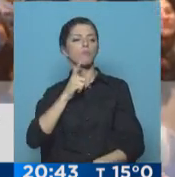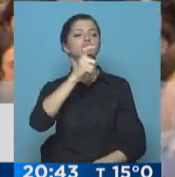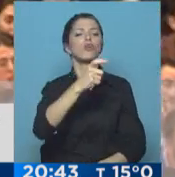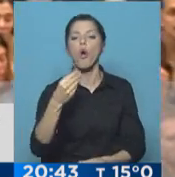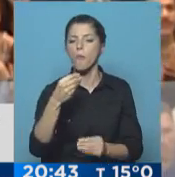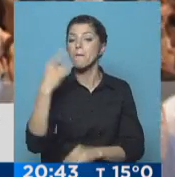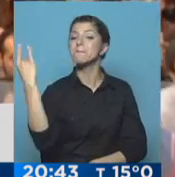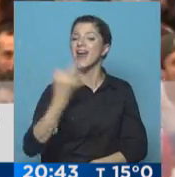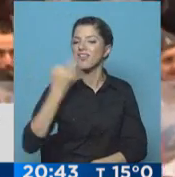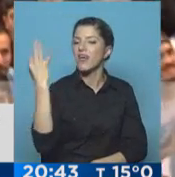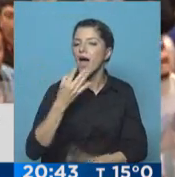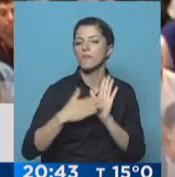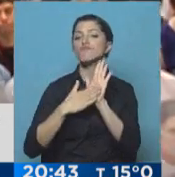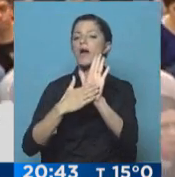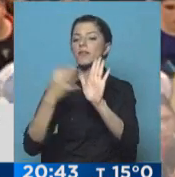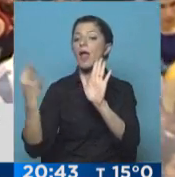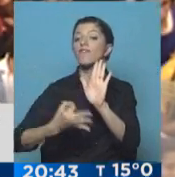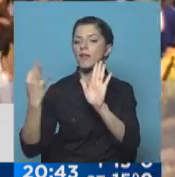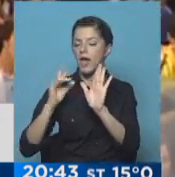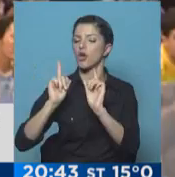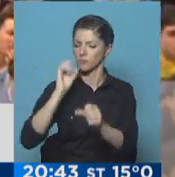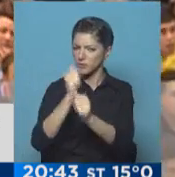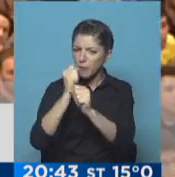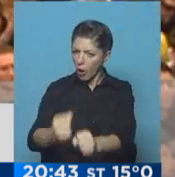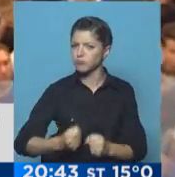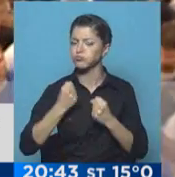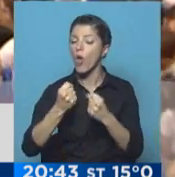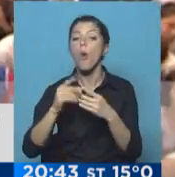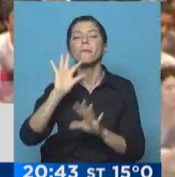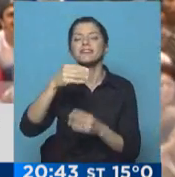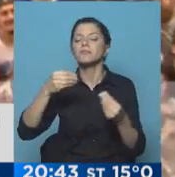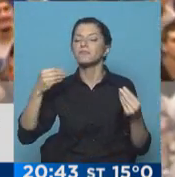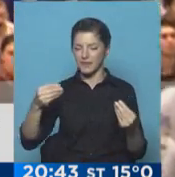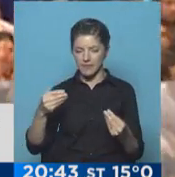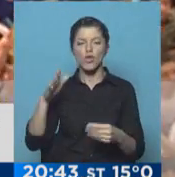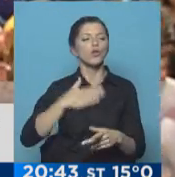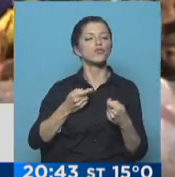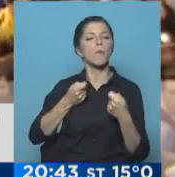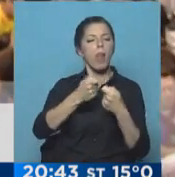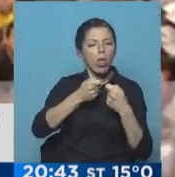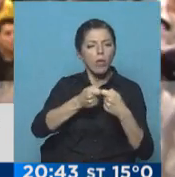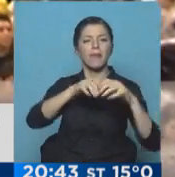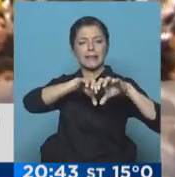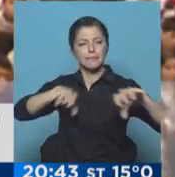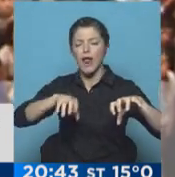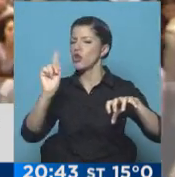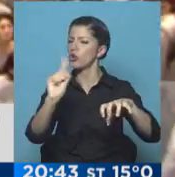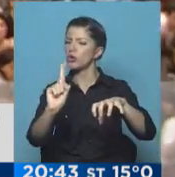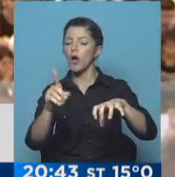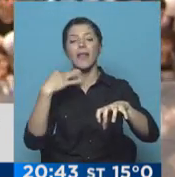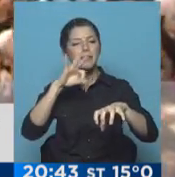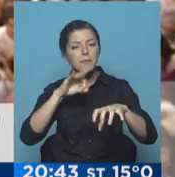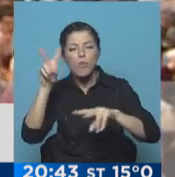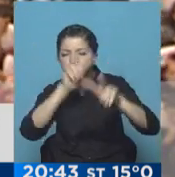trabajo y con mayor esfuerzo, porque ¿saben qué? No hay que provocar desunión, hay que provocar